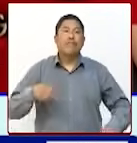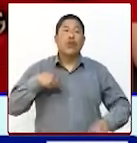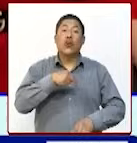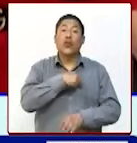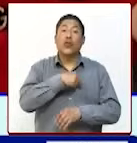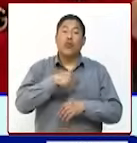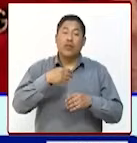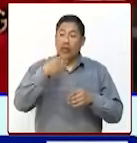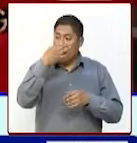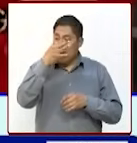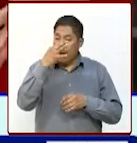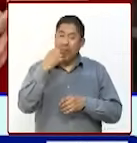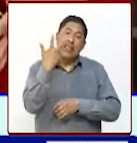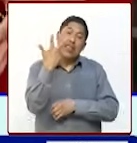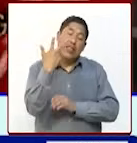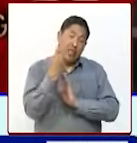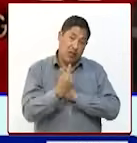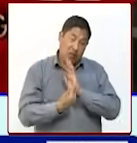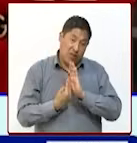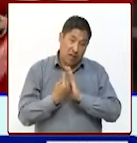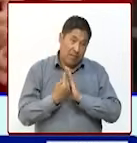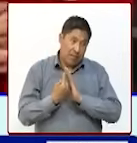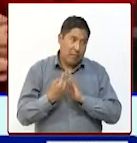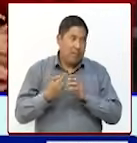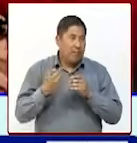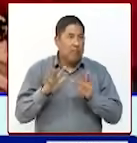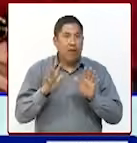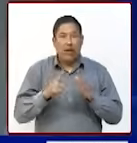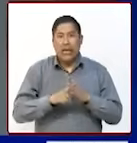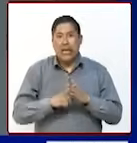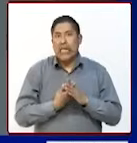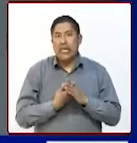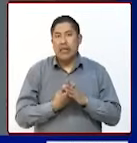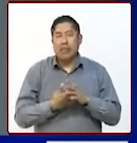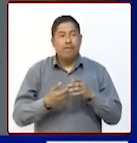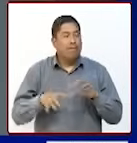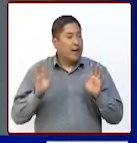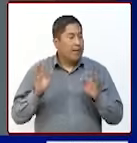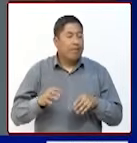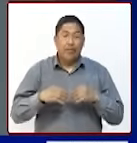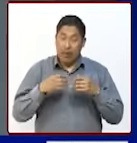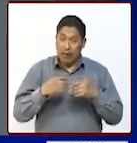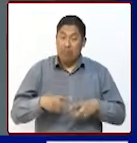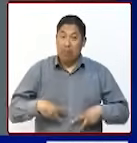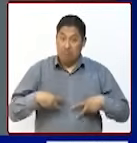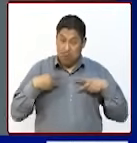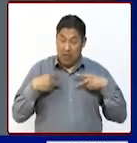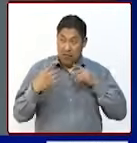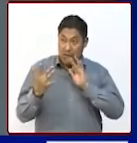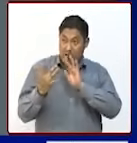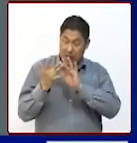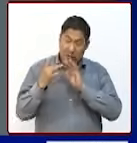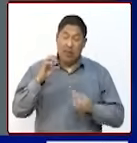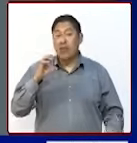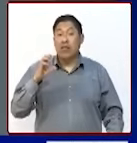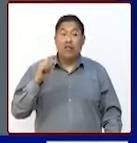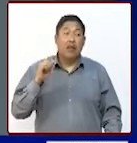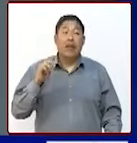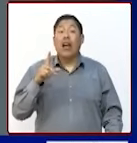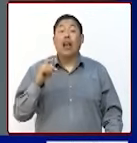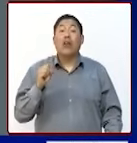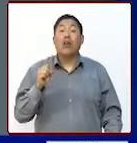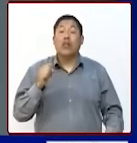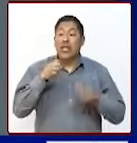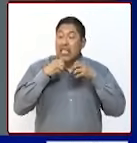A 3:30 del inicio de la jornada censal. Nos vamos en vivo ahora con Carlos Ligerón hasta la Secretaría